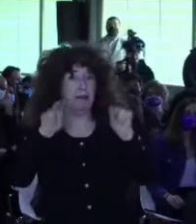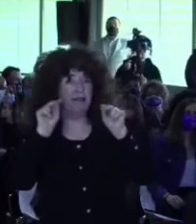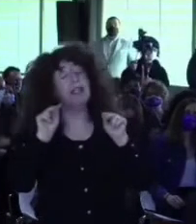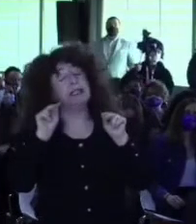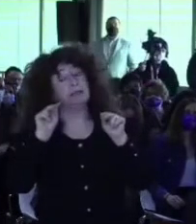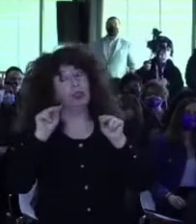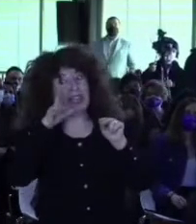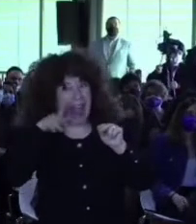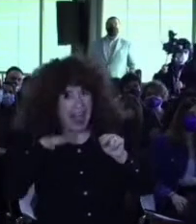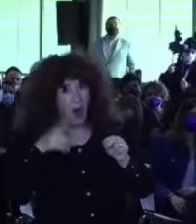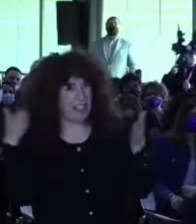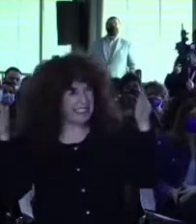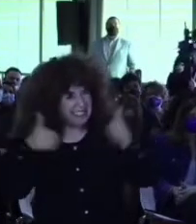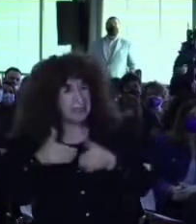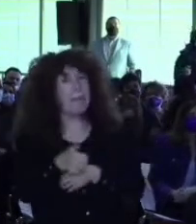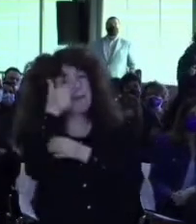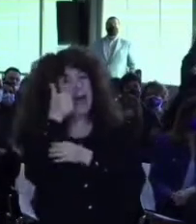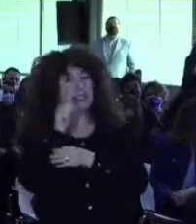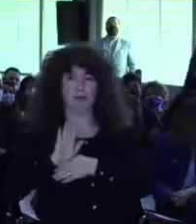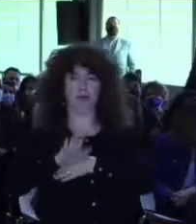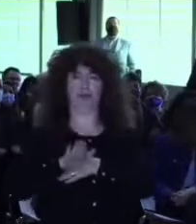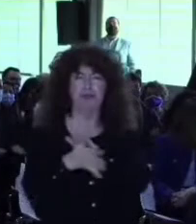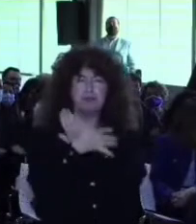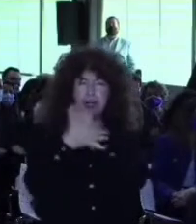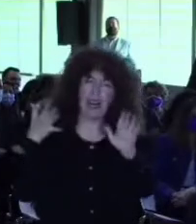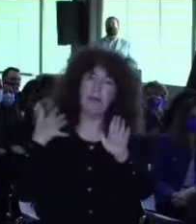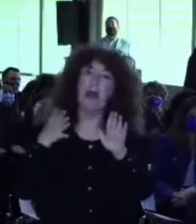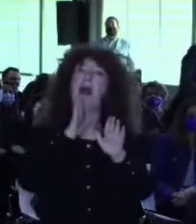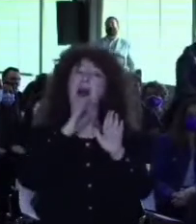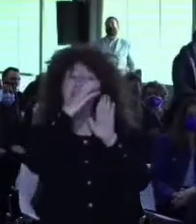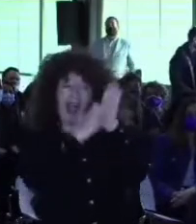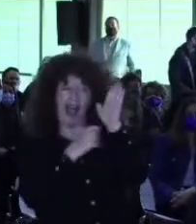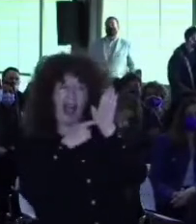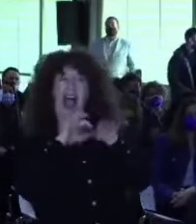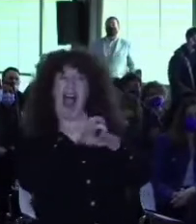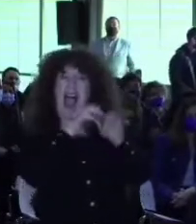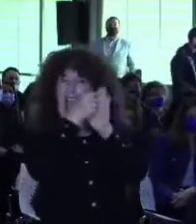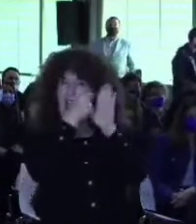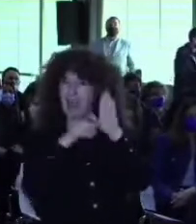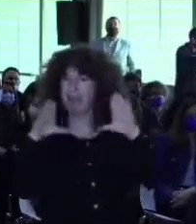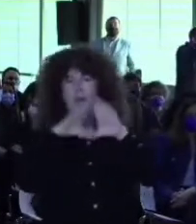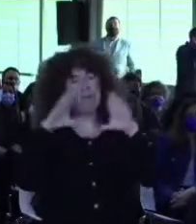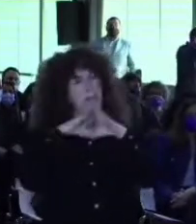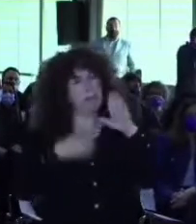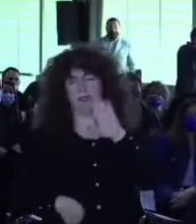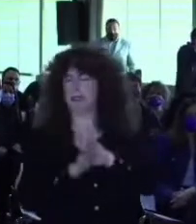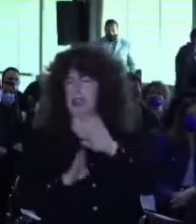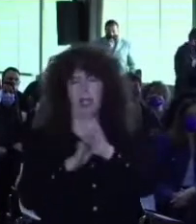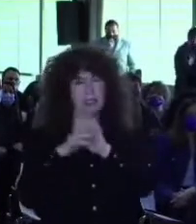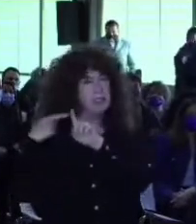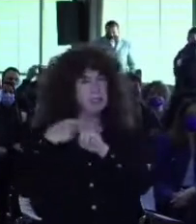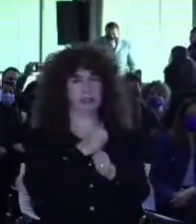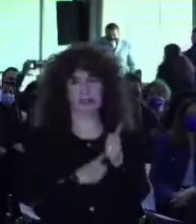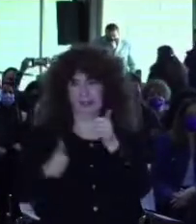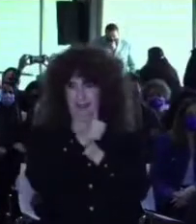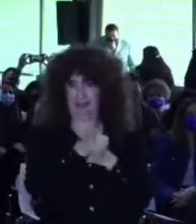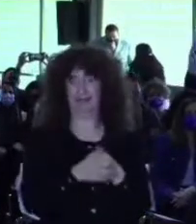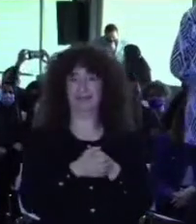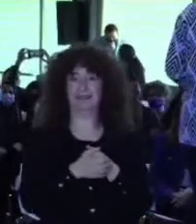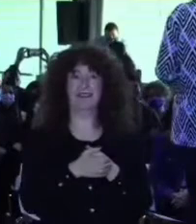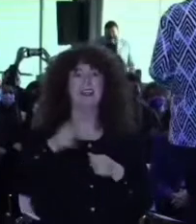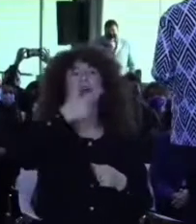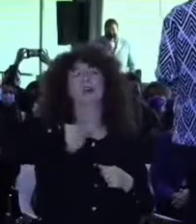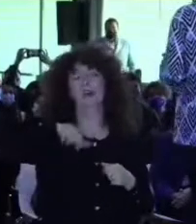cabe, meter el acelerador a esa agenda que es la agenda feminista. Y mirad, nosotras